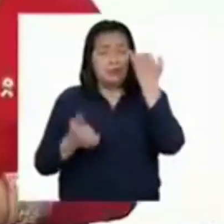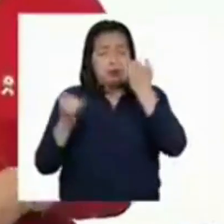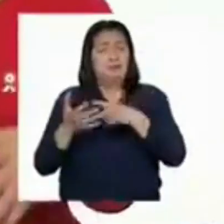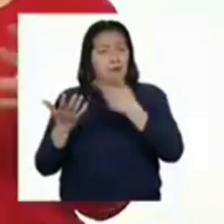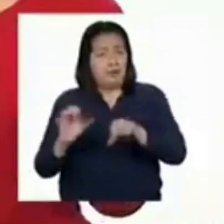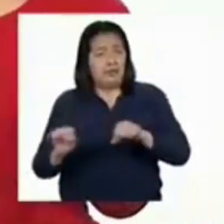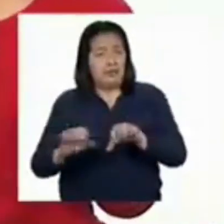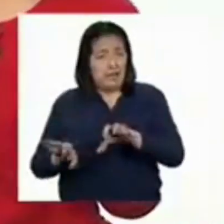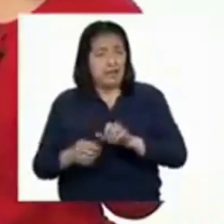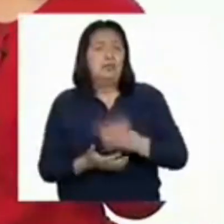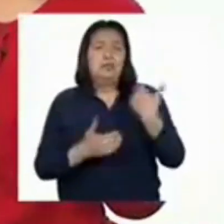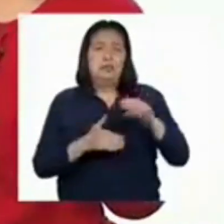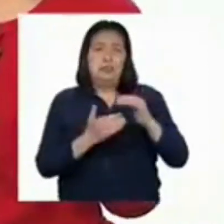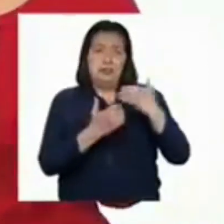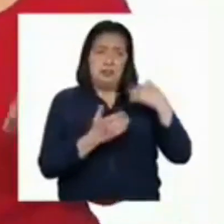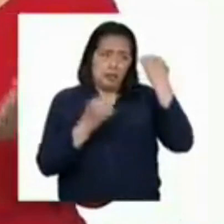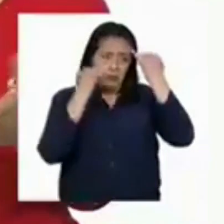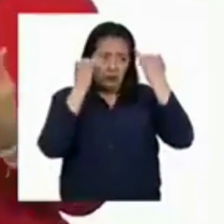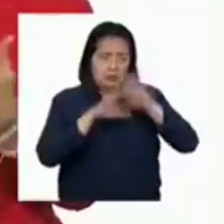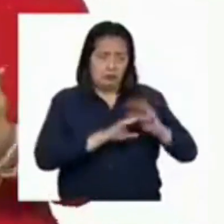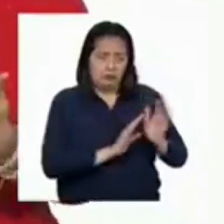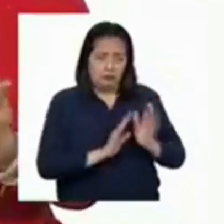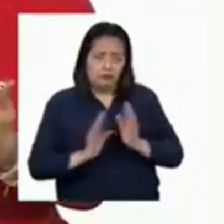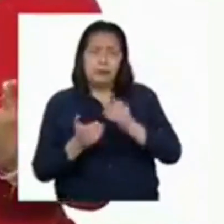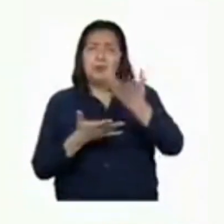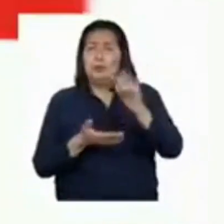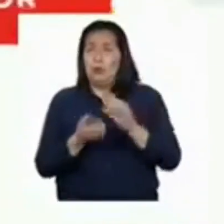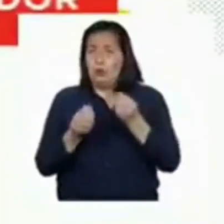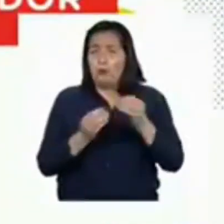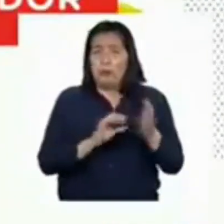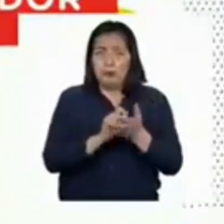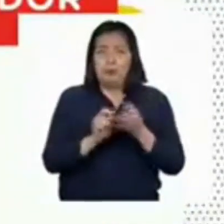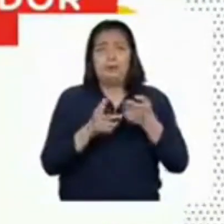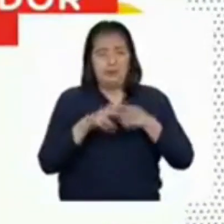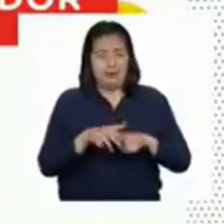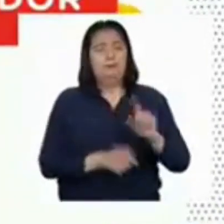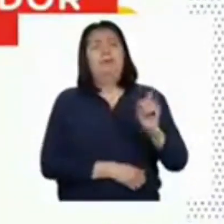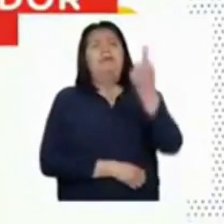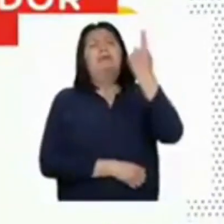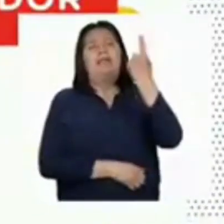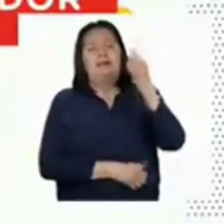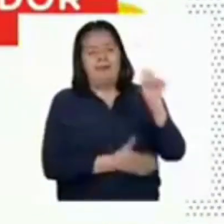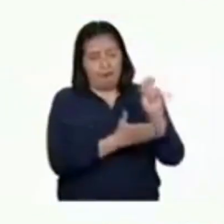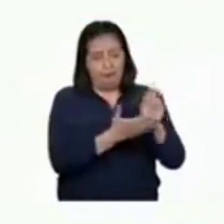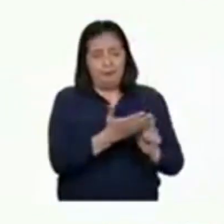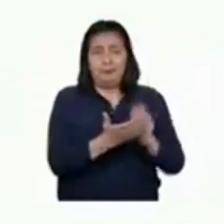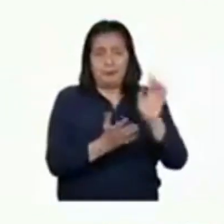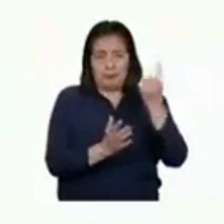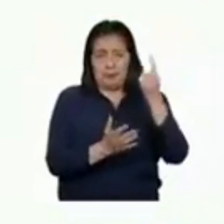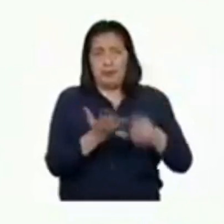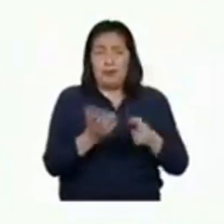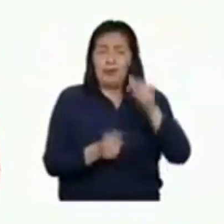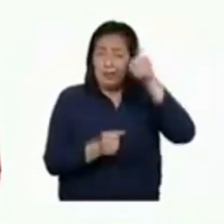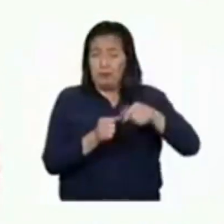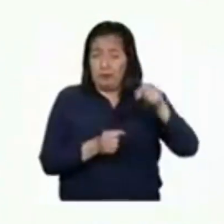a la acción. Luego de organizar nuestras ideas teniendo en cuenta la estructura del texto, podremos comenzar a escribir nuestro primer borrador. Recuerda